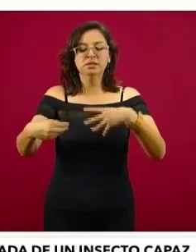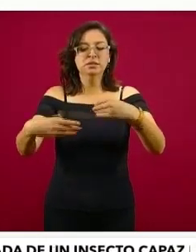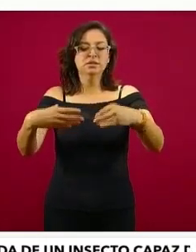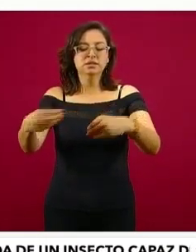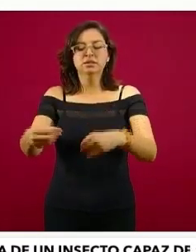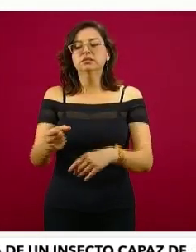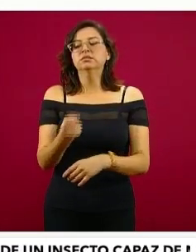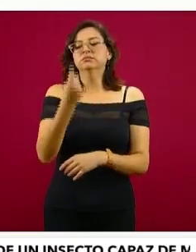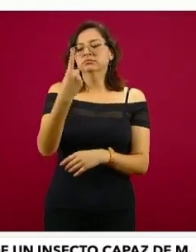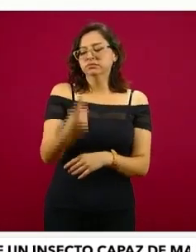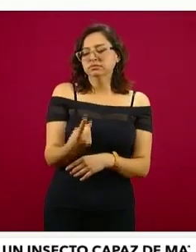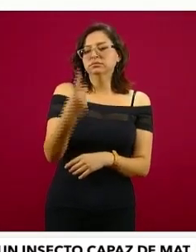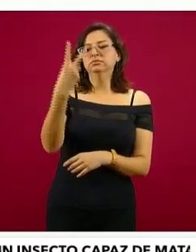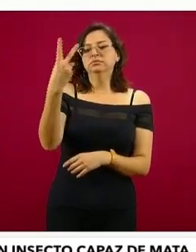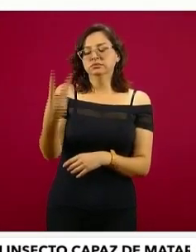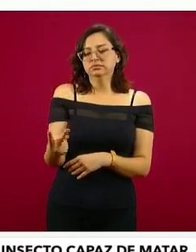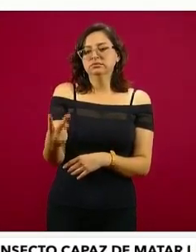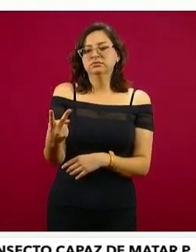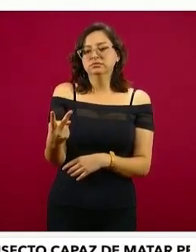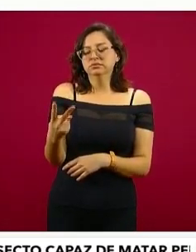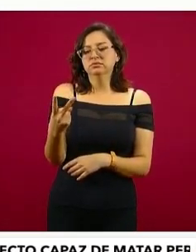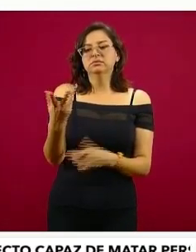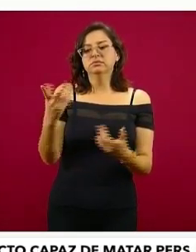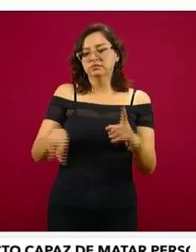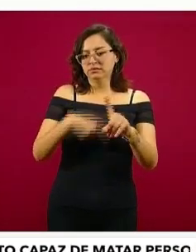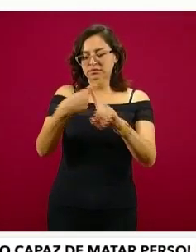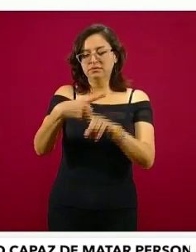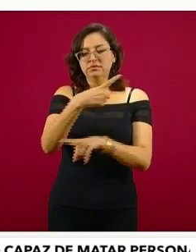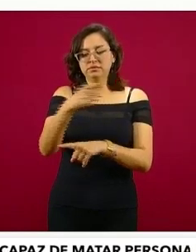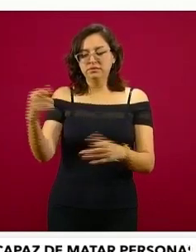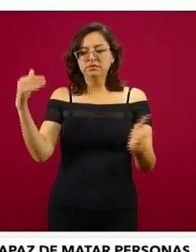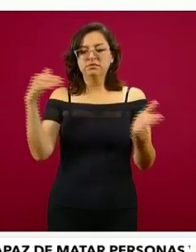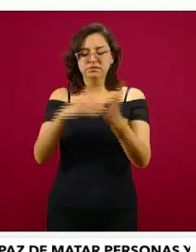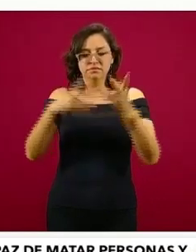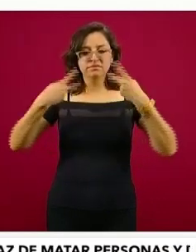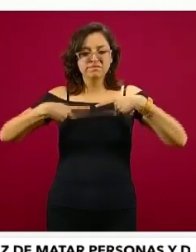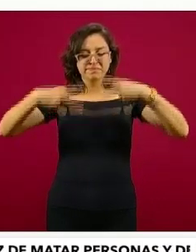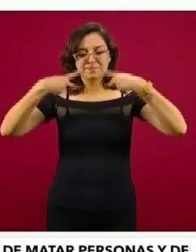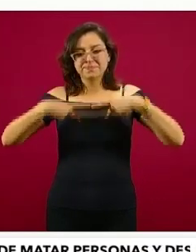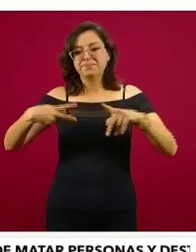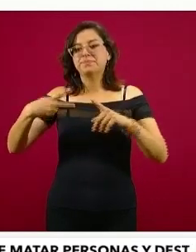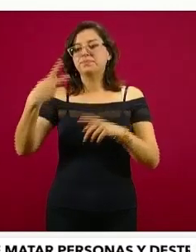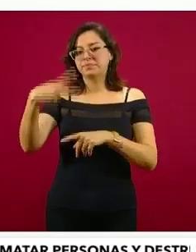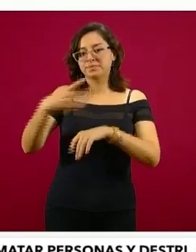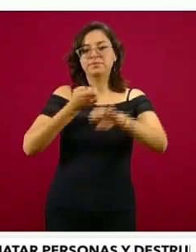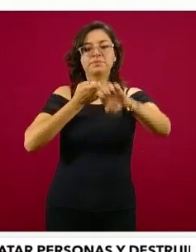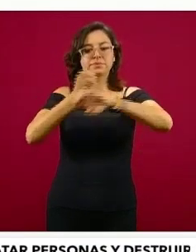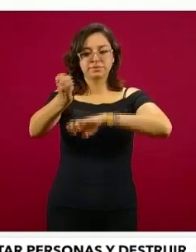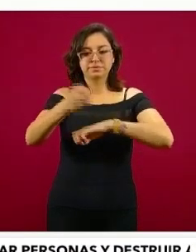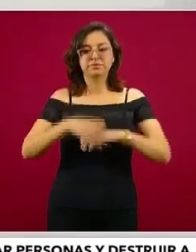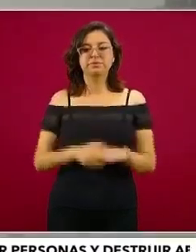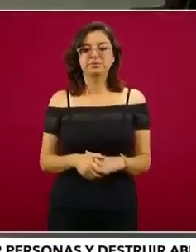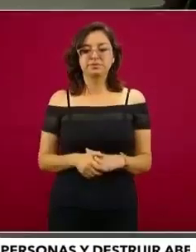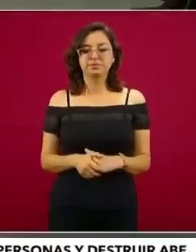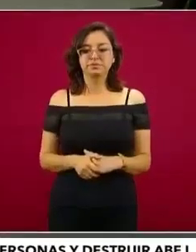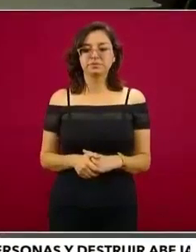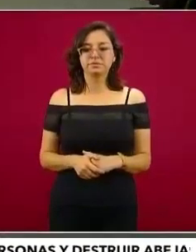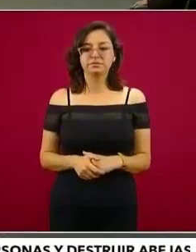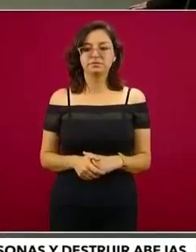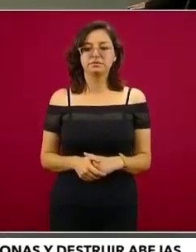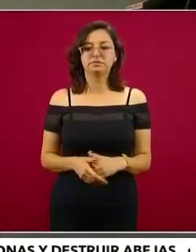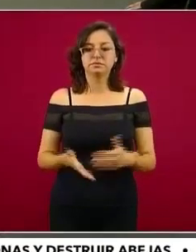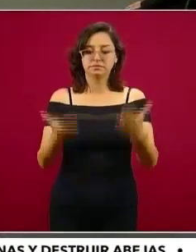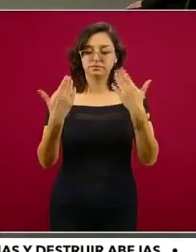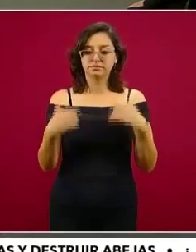el 1 o el 2 por cada 100,000 habitantes de su entidad. En la siguiente